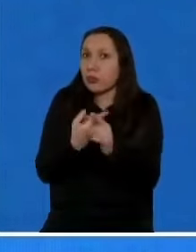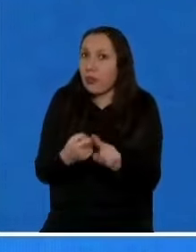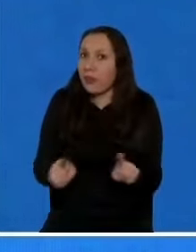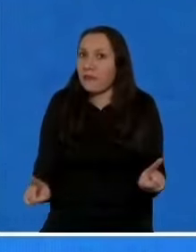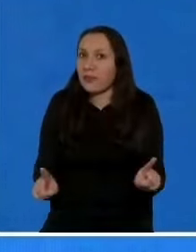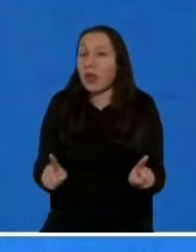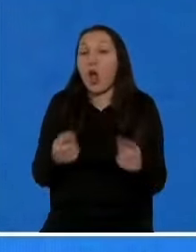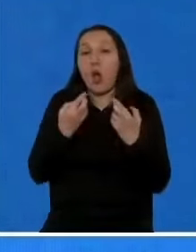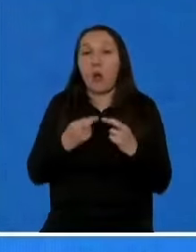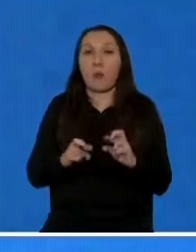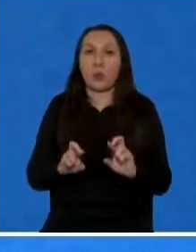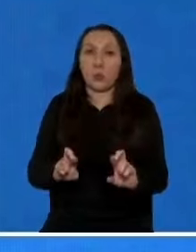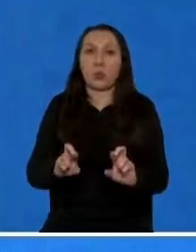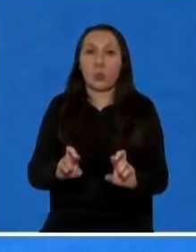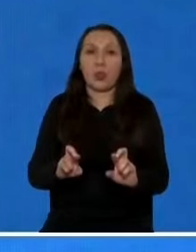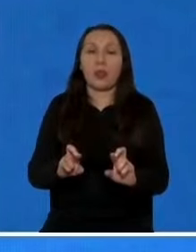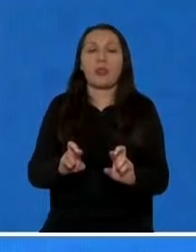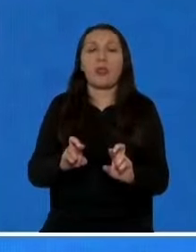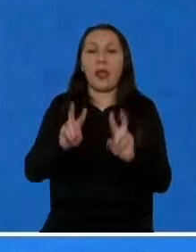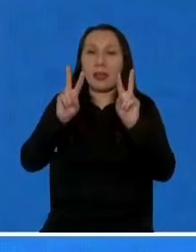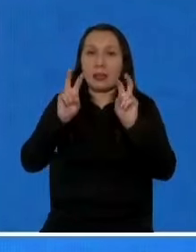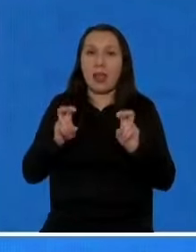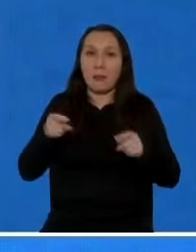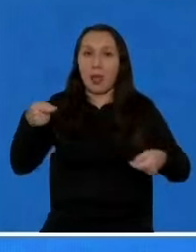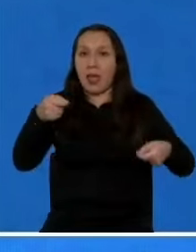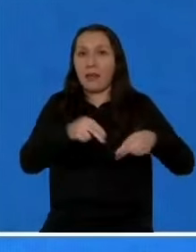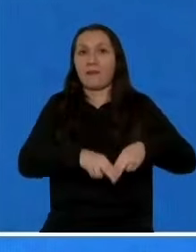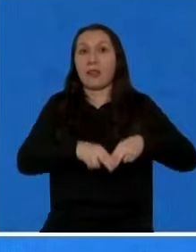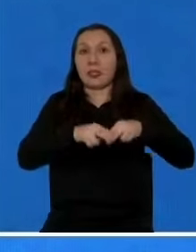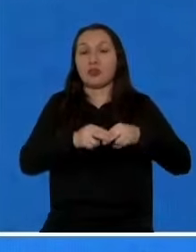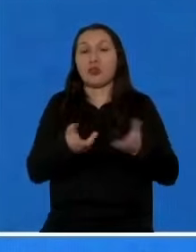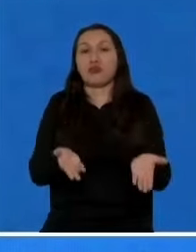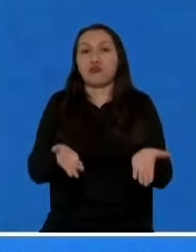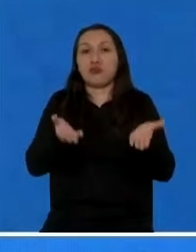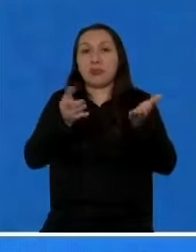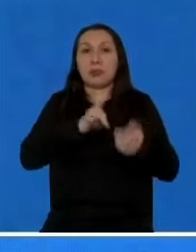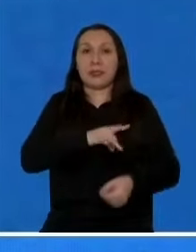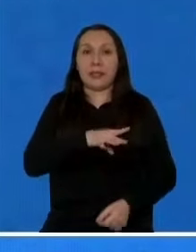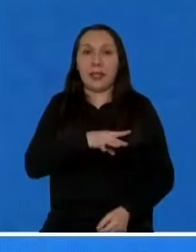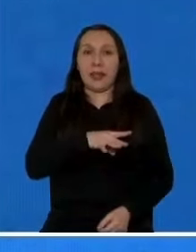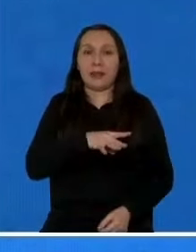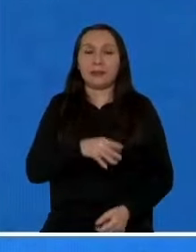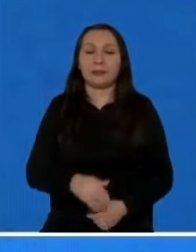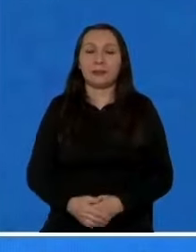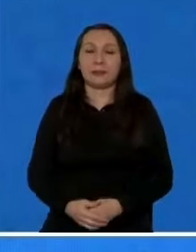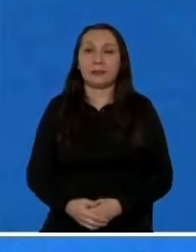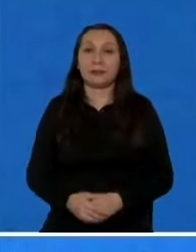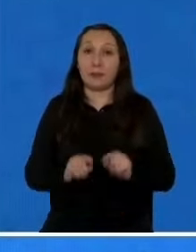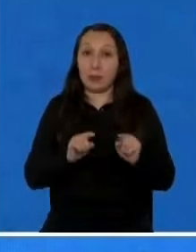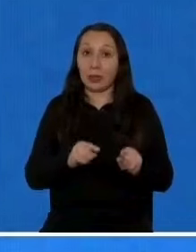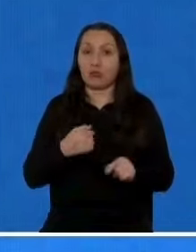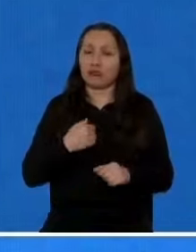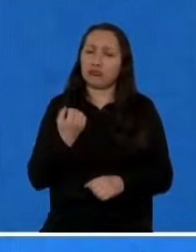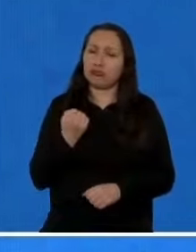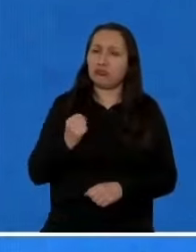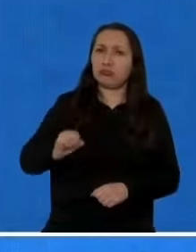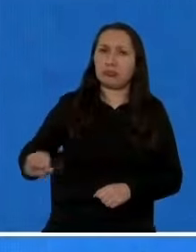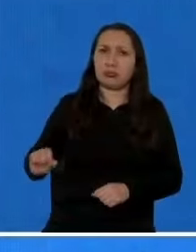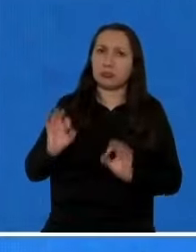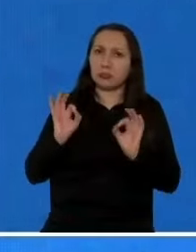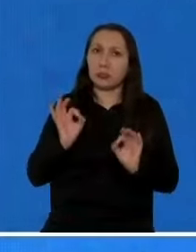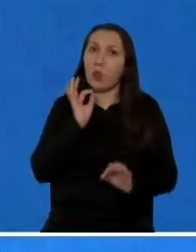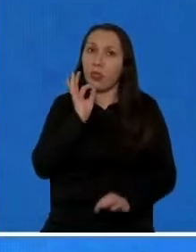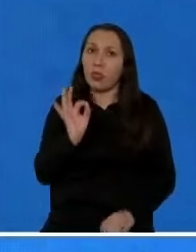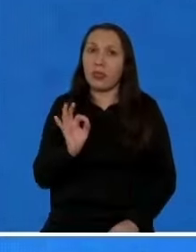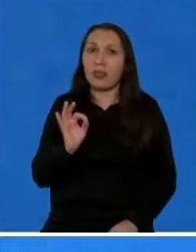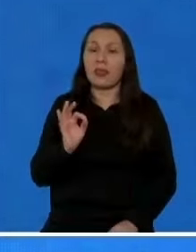es una oportunidad en materia de inversión y de crecimiento para Chile. Y por eso yo me revelo profundamente, lo decía